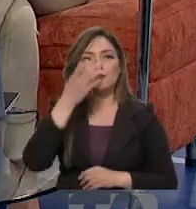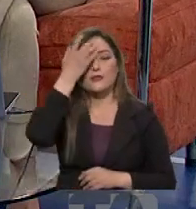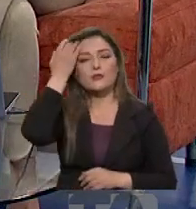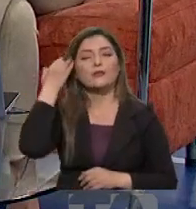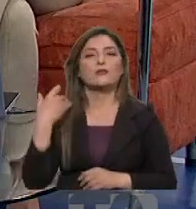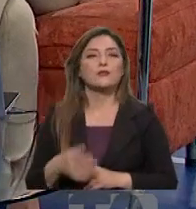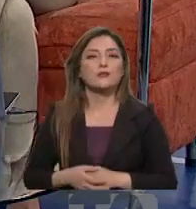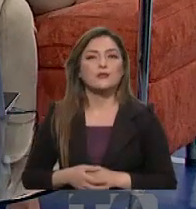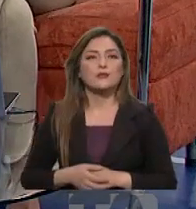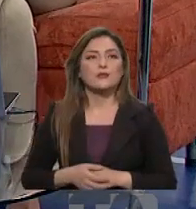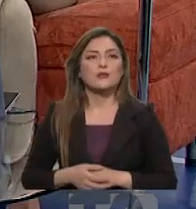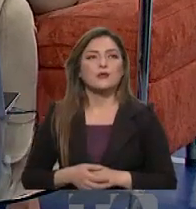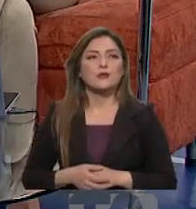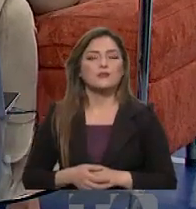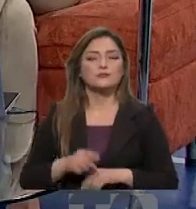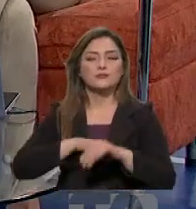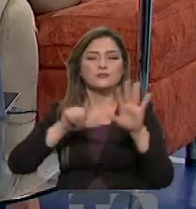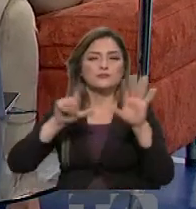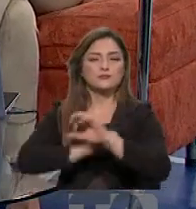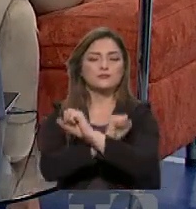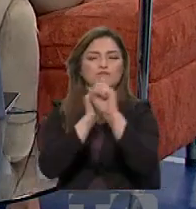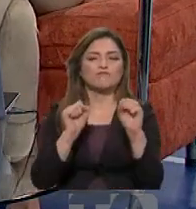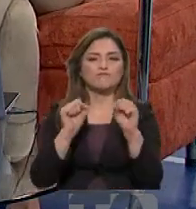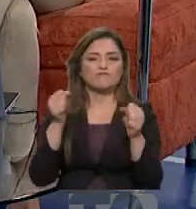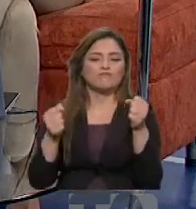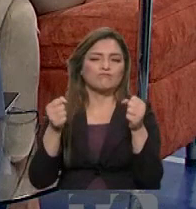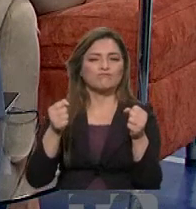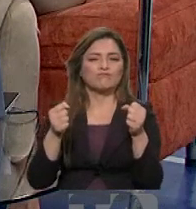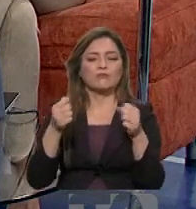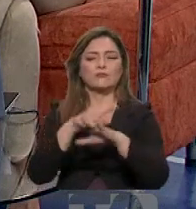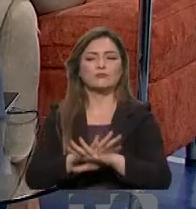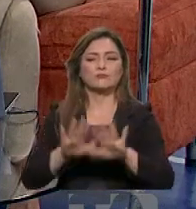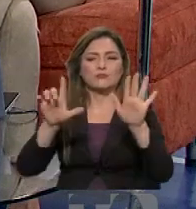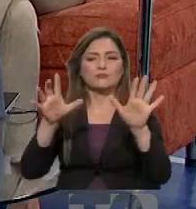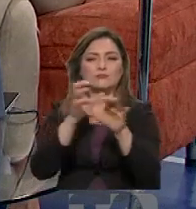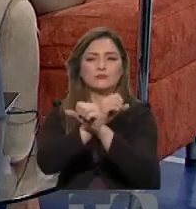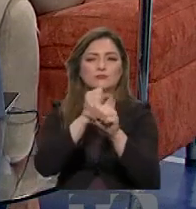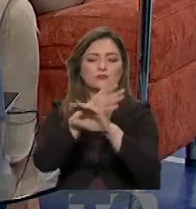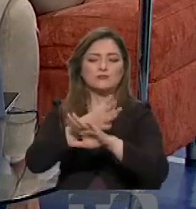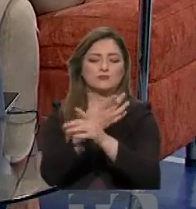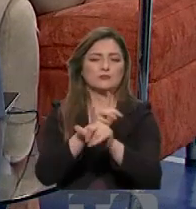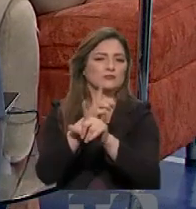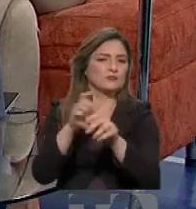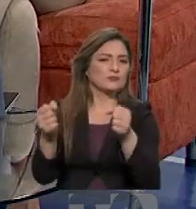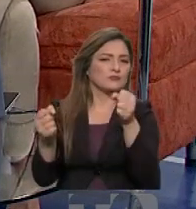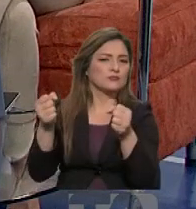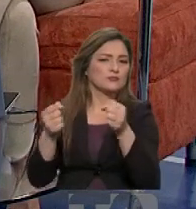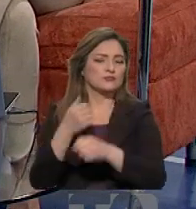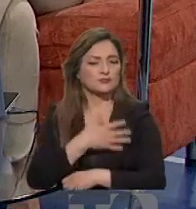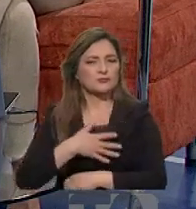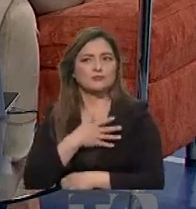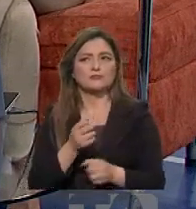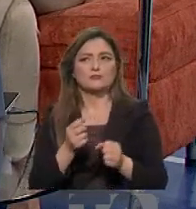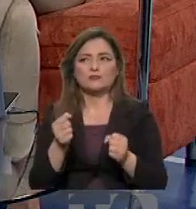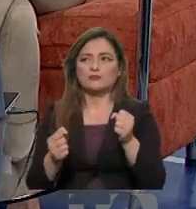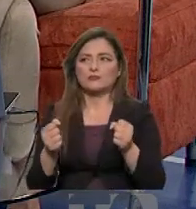que la restricción comienza a las 7 de la mañana, termina a las 7 de la noche. Después de este horario hay libre circulación en la capital. Por favor, manejen